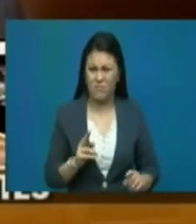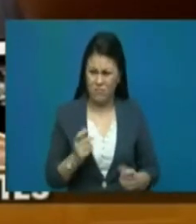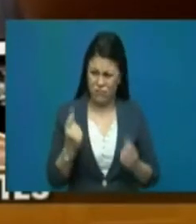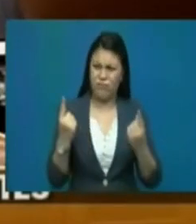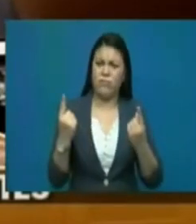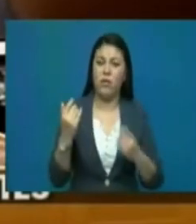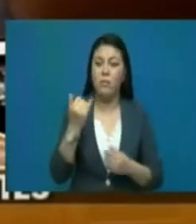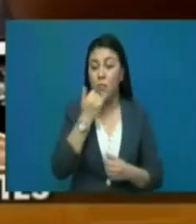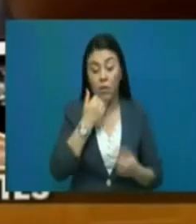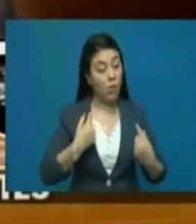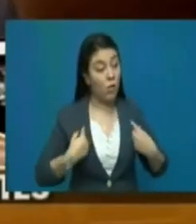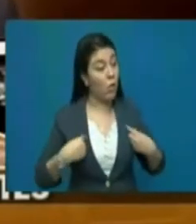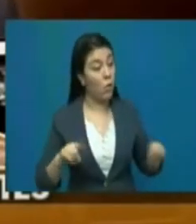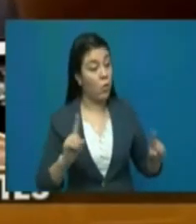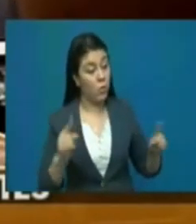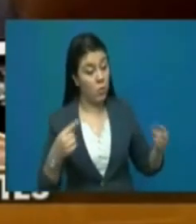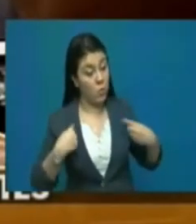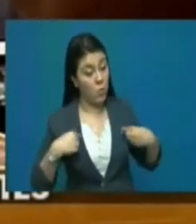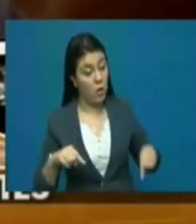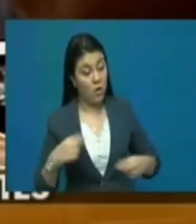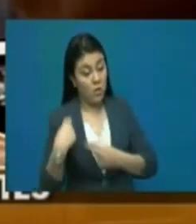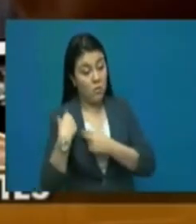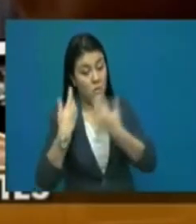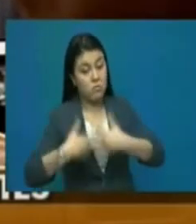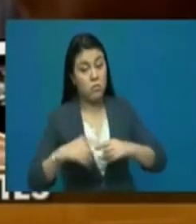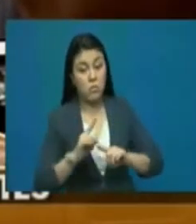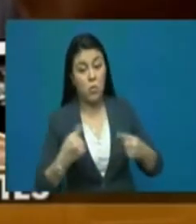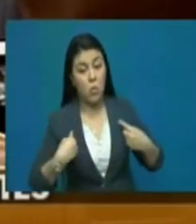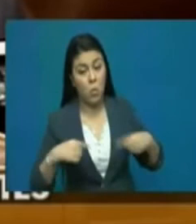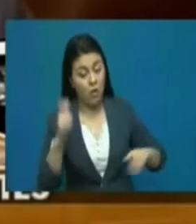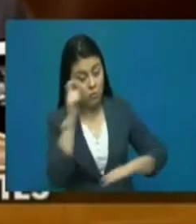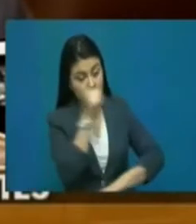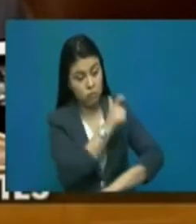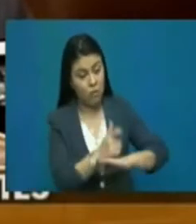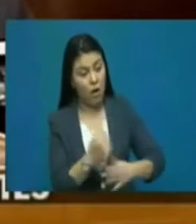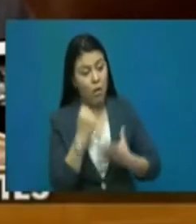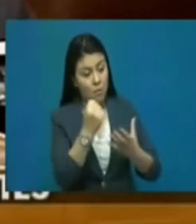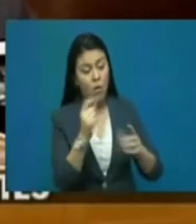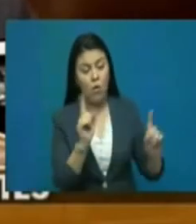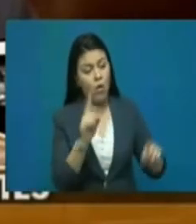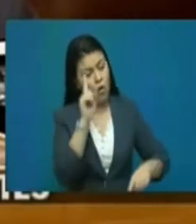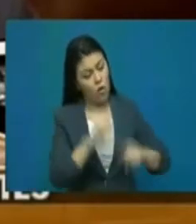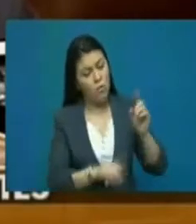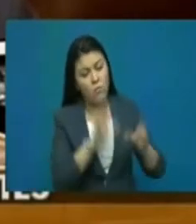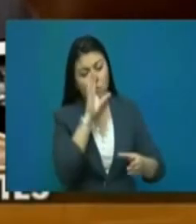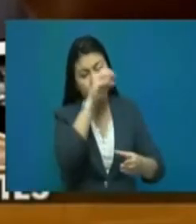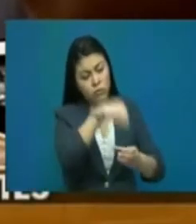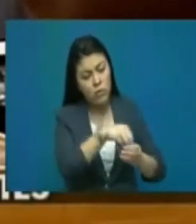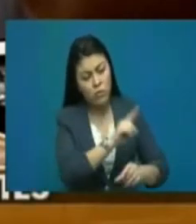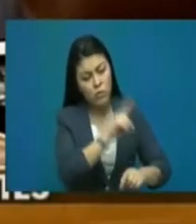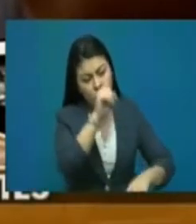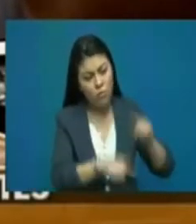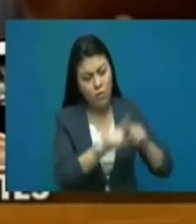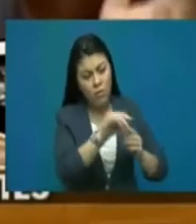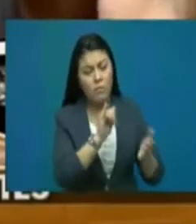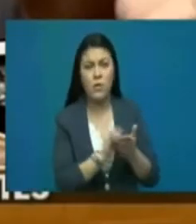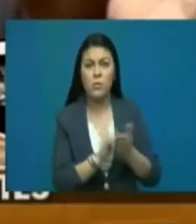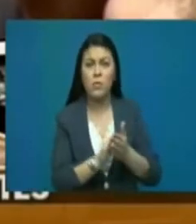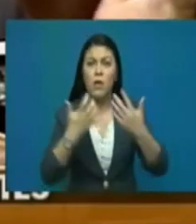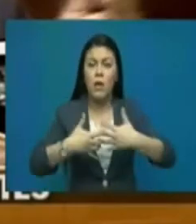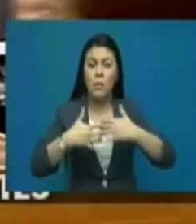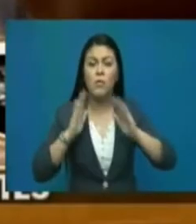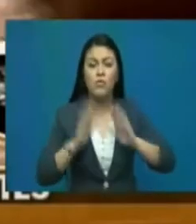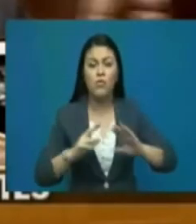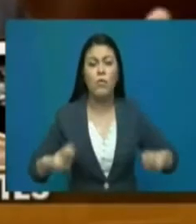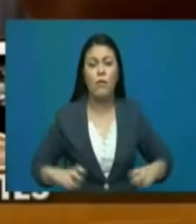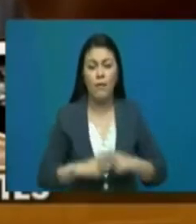la competencia para hacer revisión y seguimiento a las inversiones de estas empresas generadoras de energía me parece